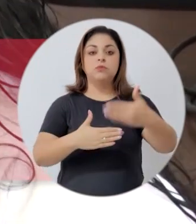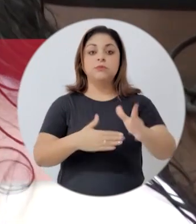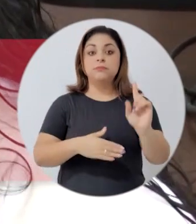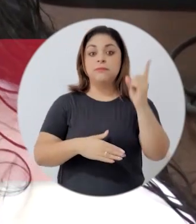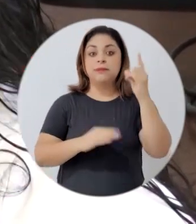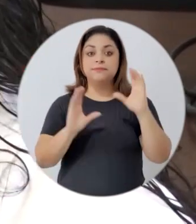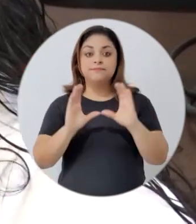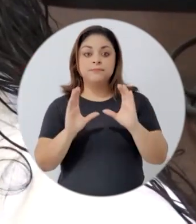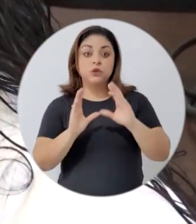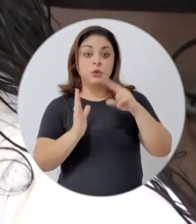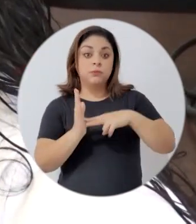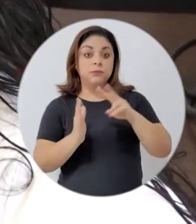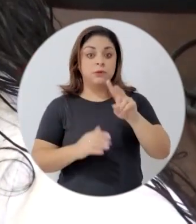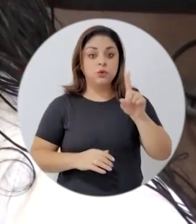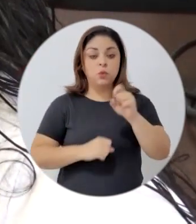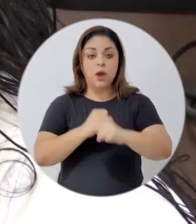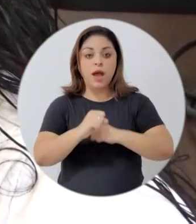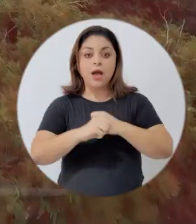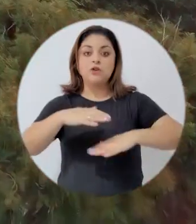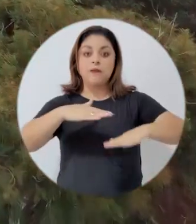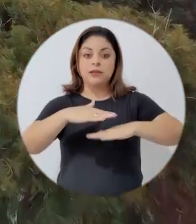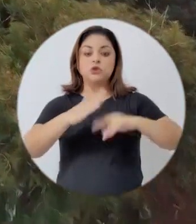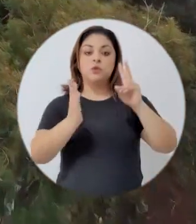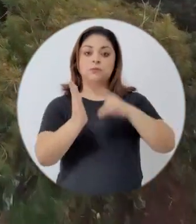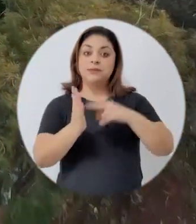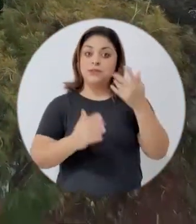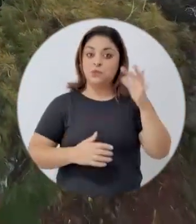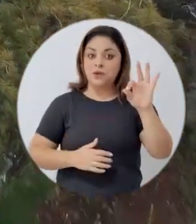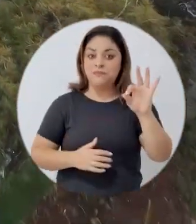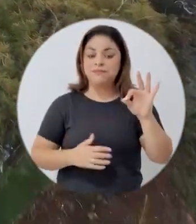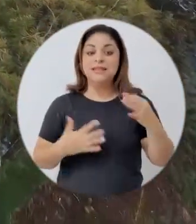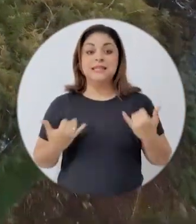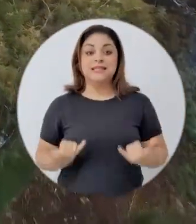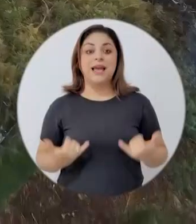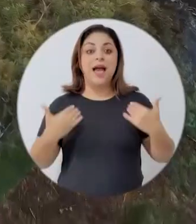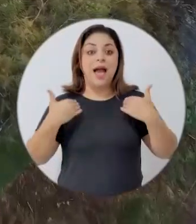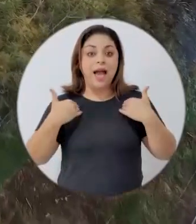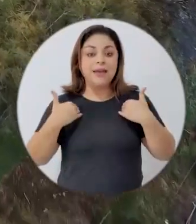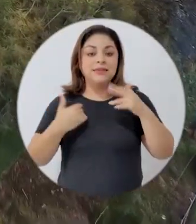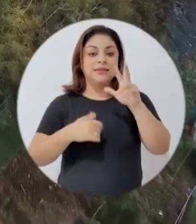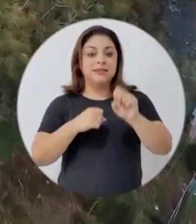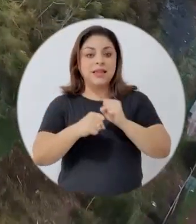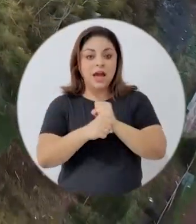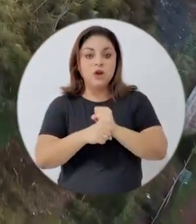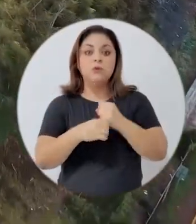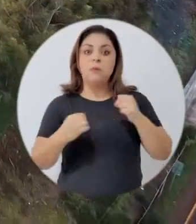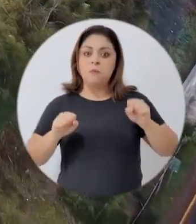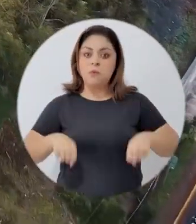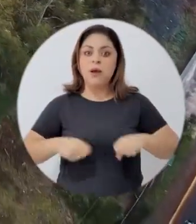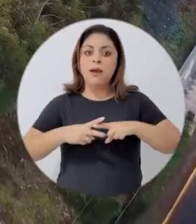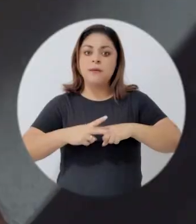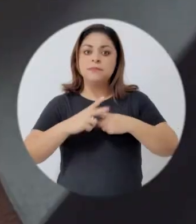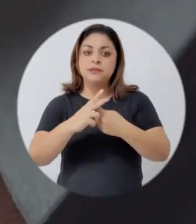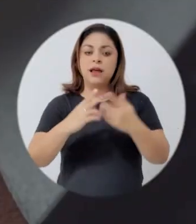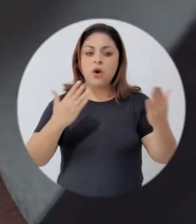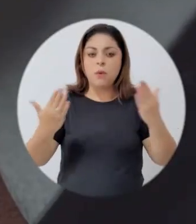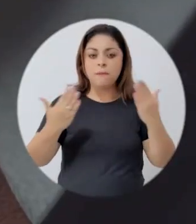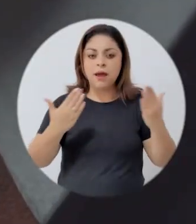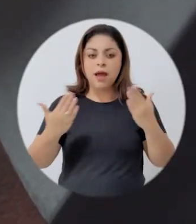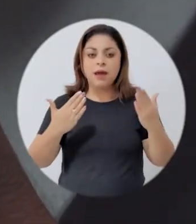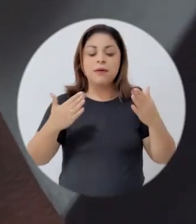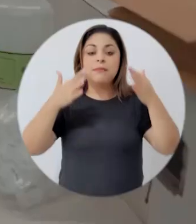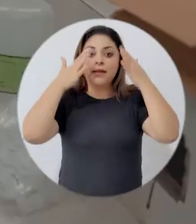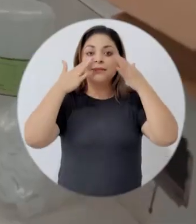en el 2021 con un año base que era el 2019. Y ahora ya tenemos 3 años que podemos empezar a comparar